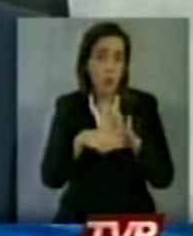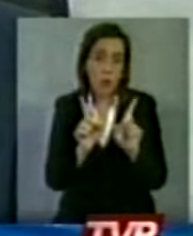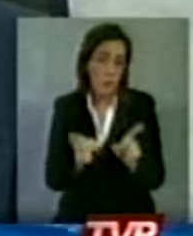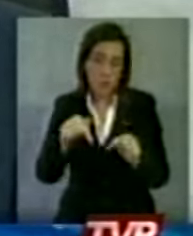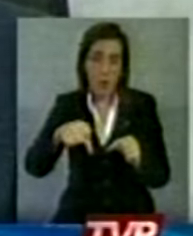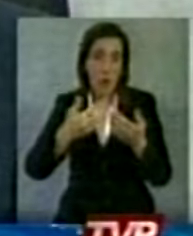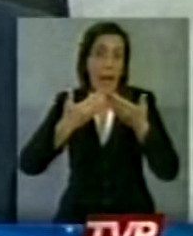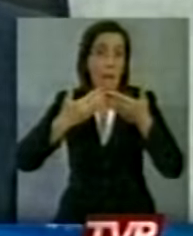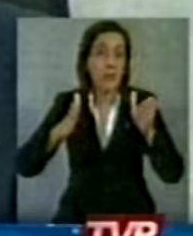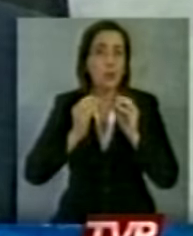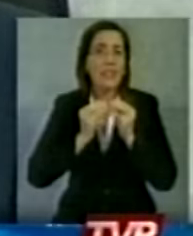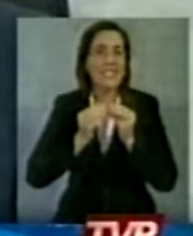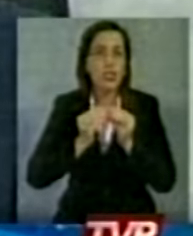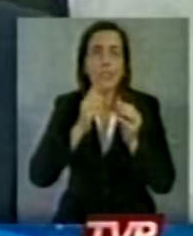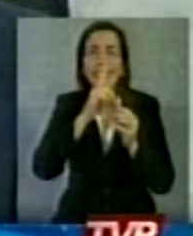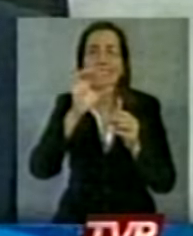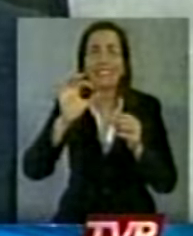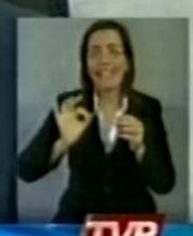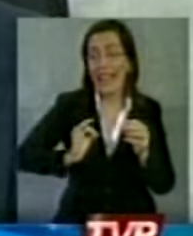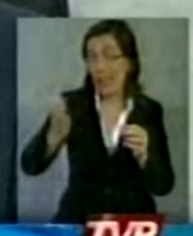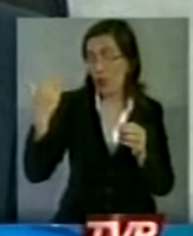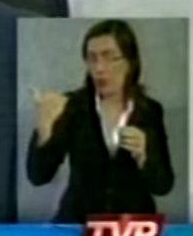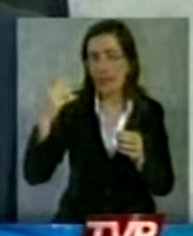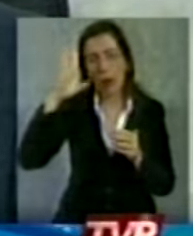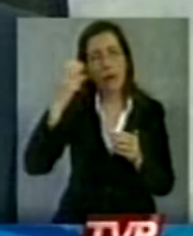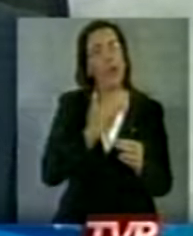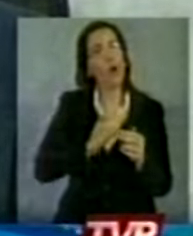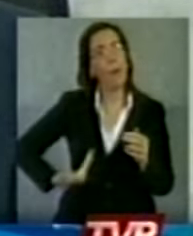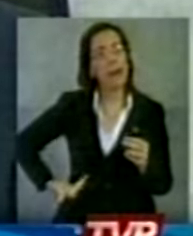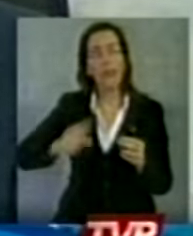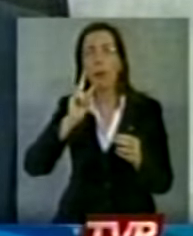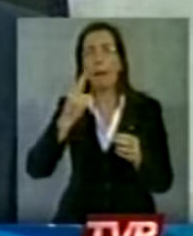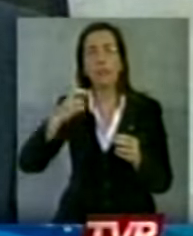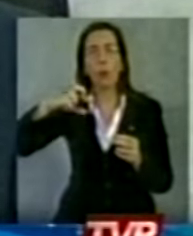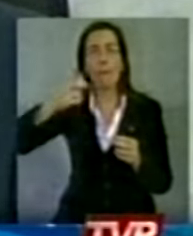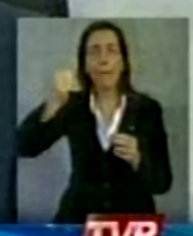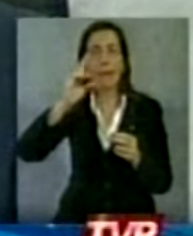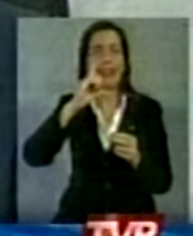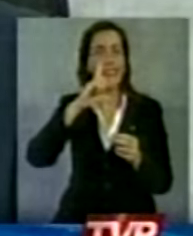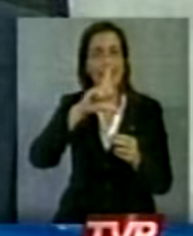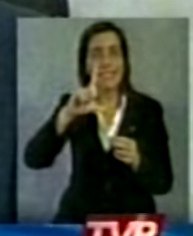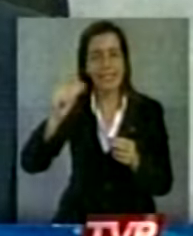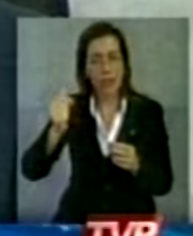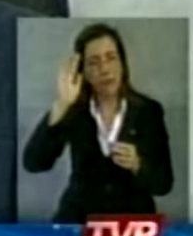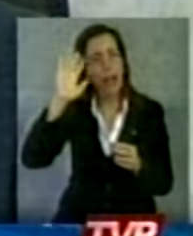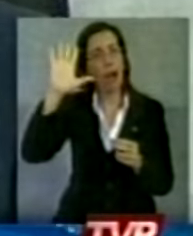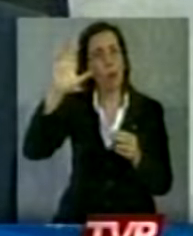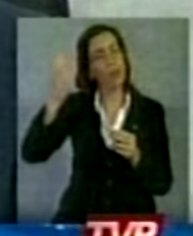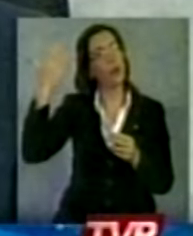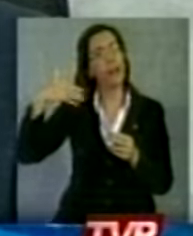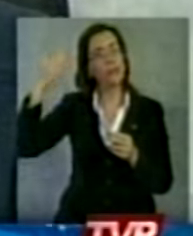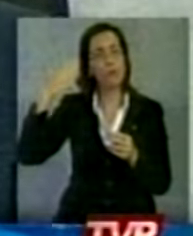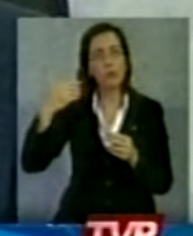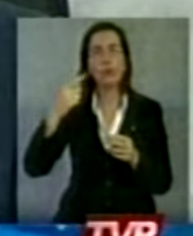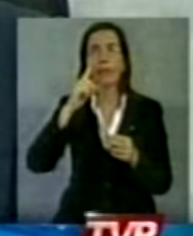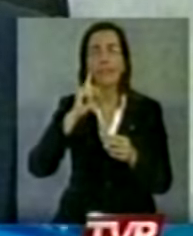de sesiones legislativas, el gobernador de entonces, Ernesto Padilla, rememoraba